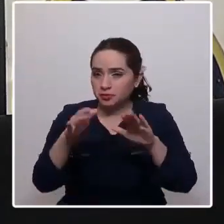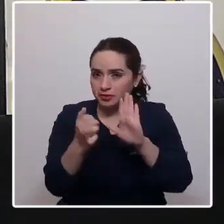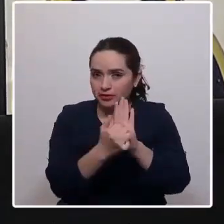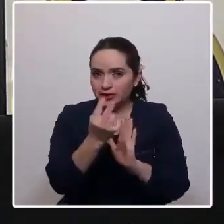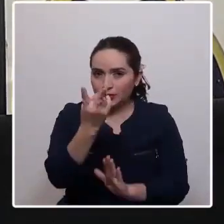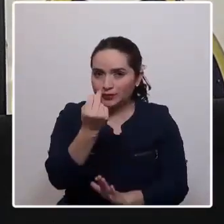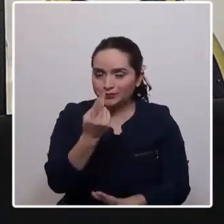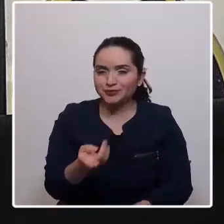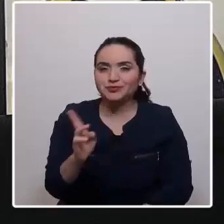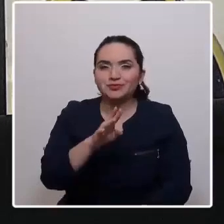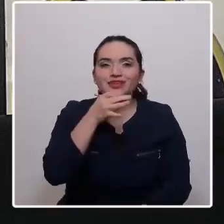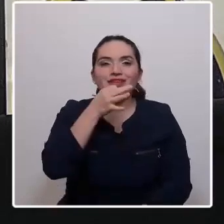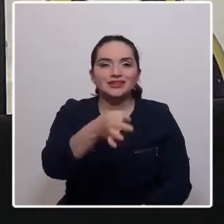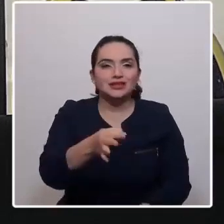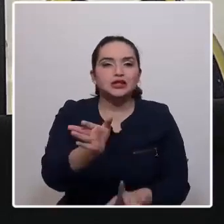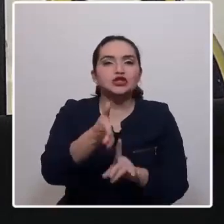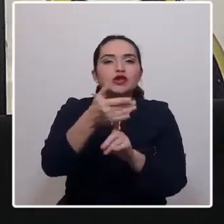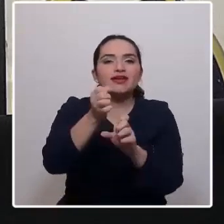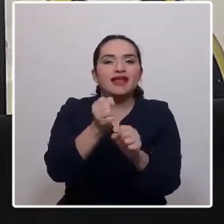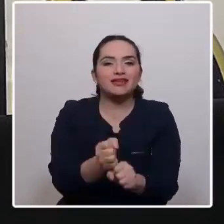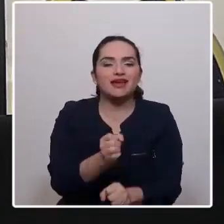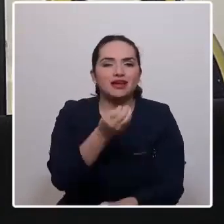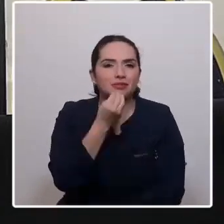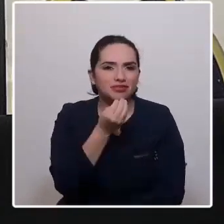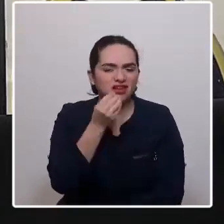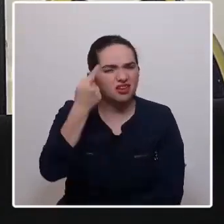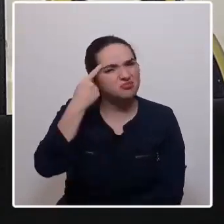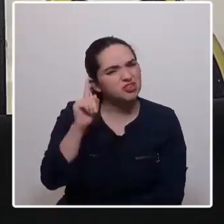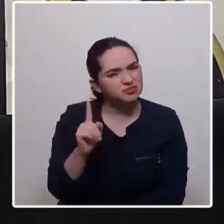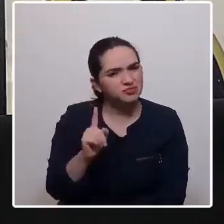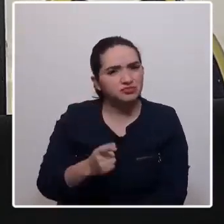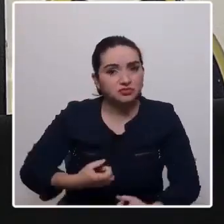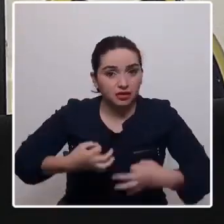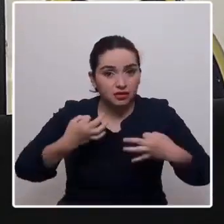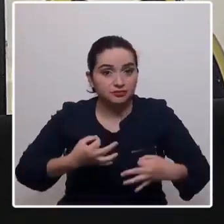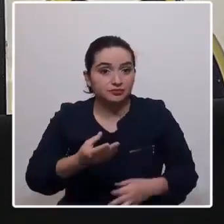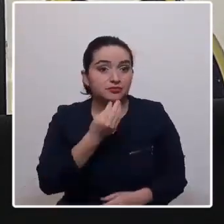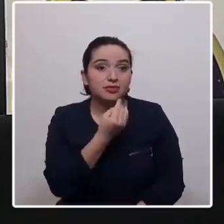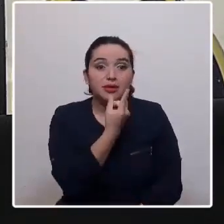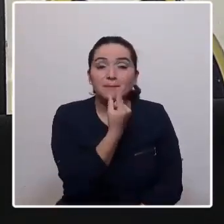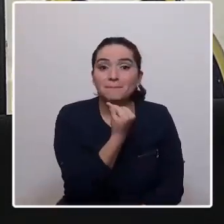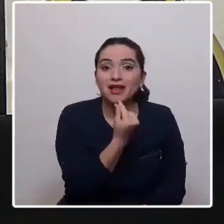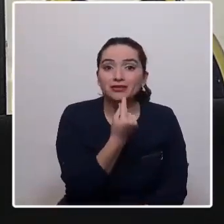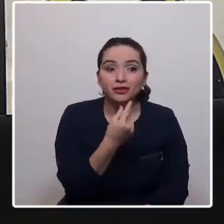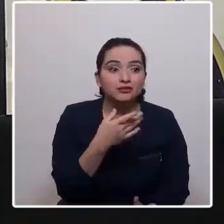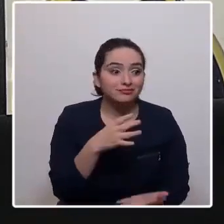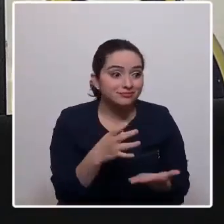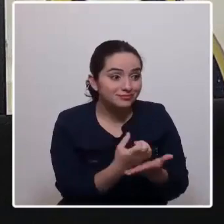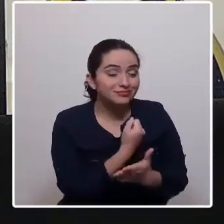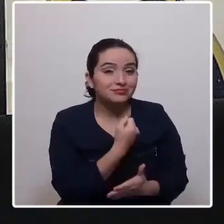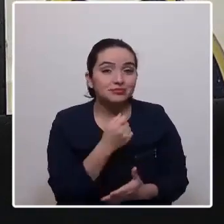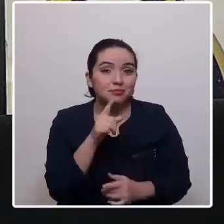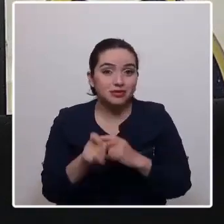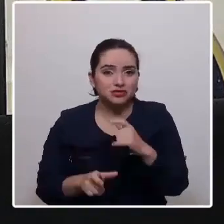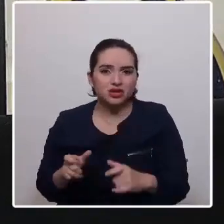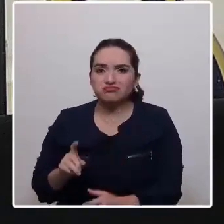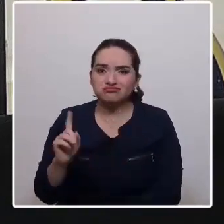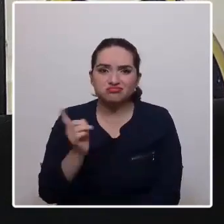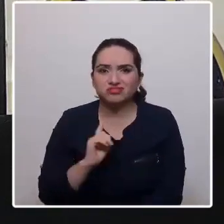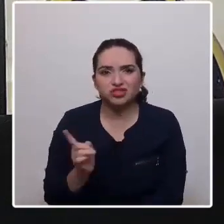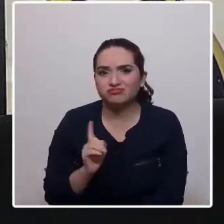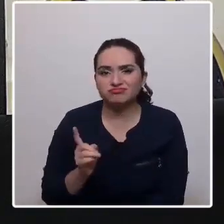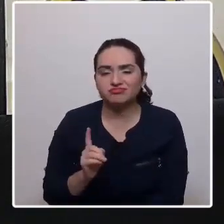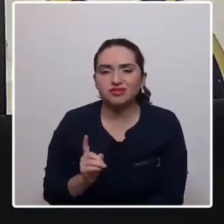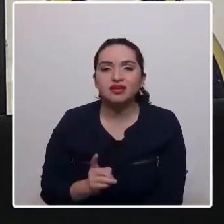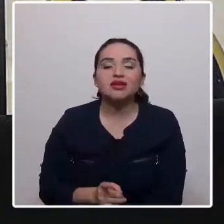a mencionar la soberanía alimentaria, pero se aleja del sentido de asegurar alimentos a precios asequibles para la población. Es más, se restringe a señalar que